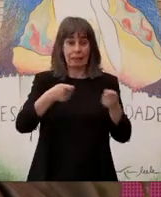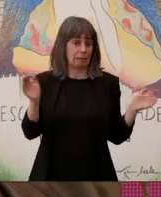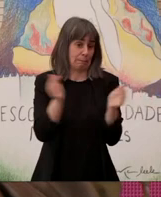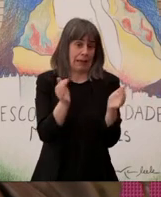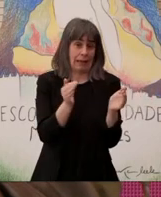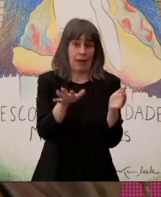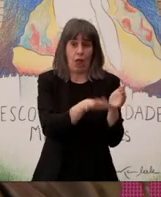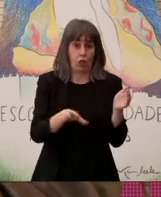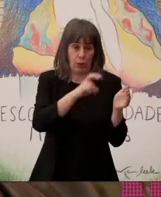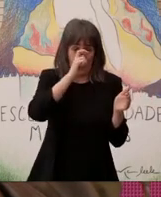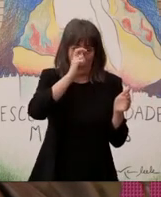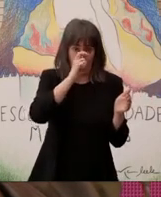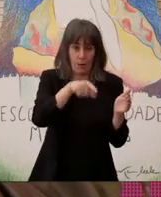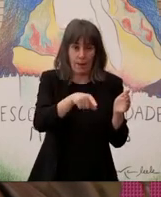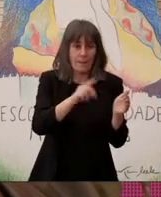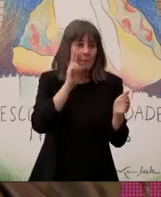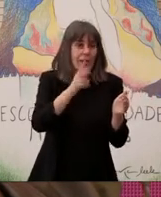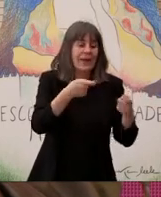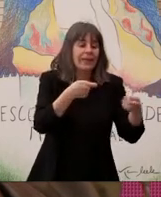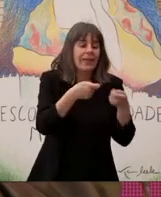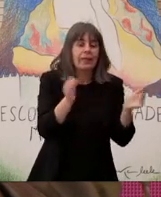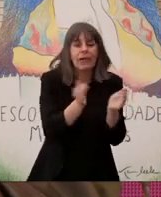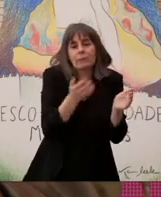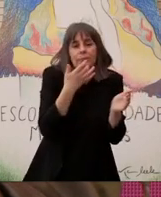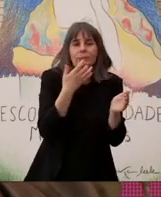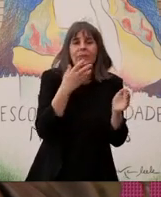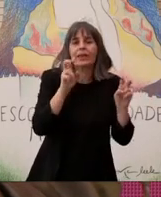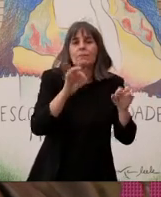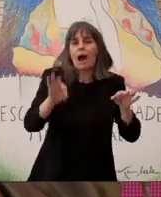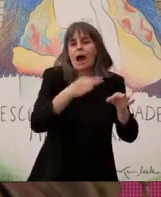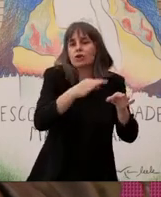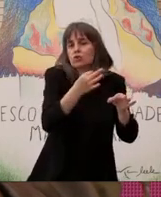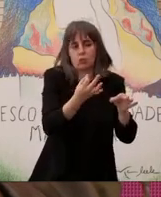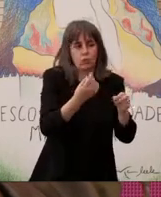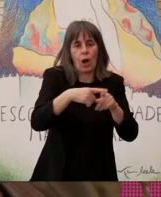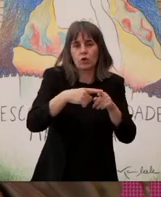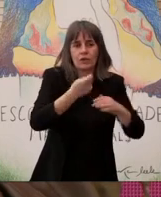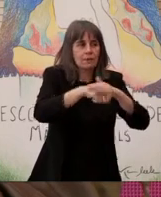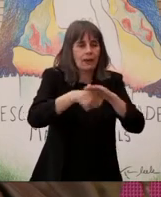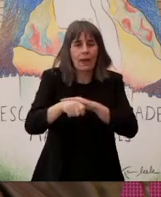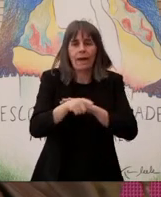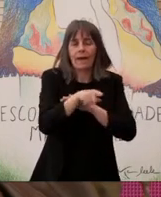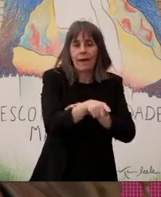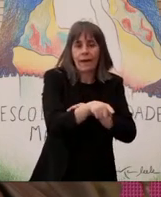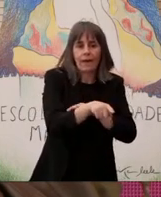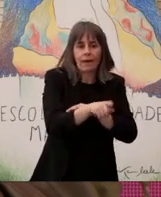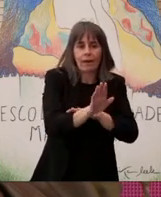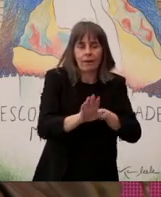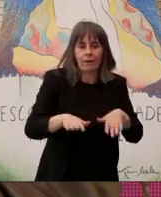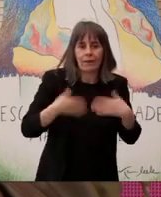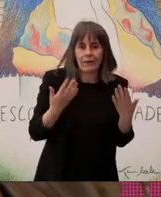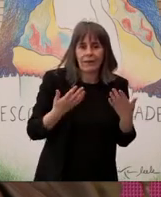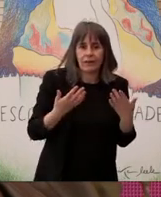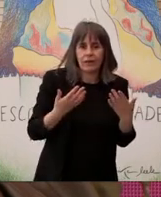bello No pues ver una atenta como una mercería Pues que de algún sitio y de la creatividad y personal se diringuía